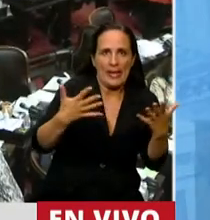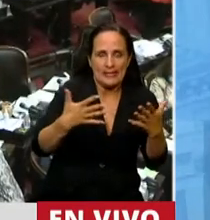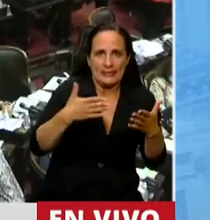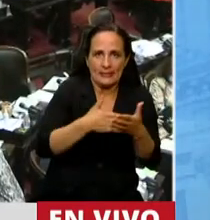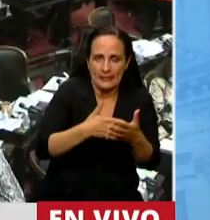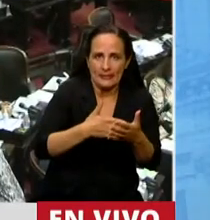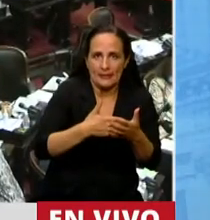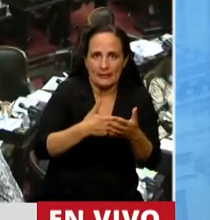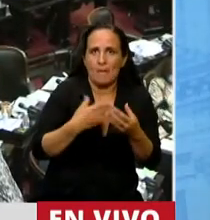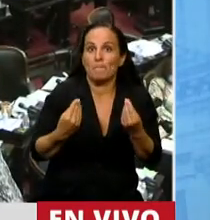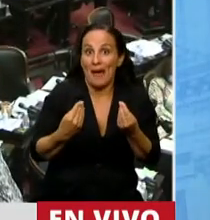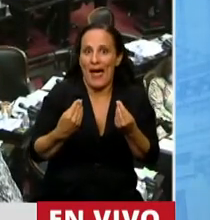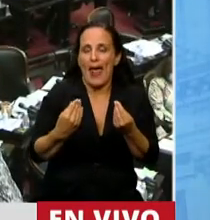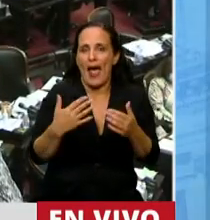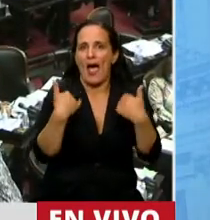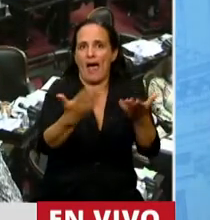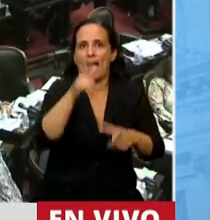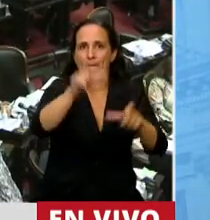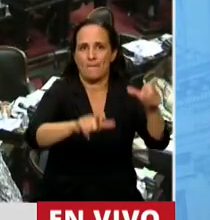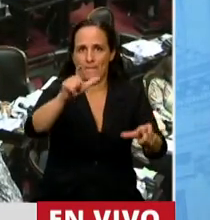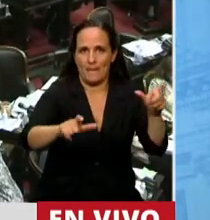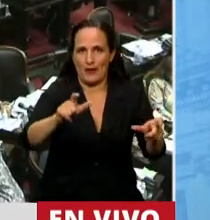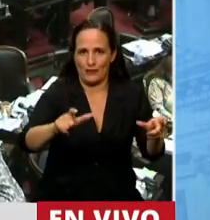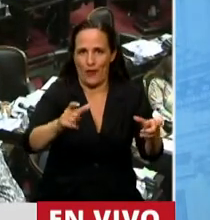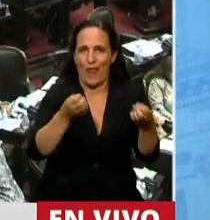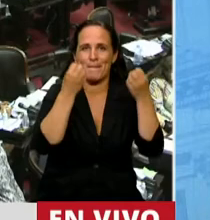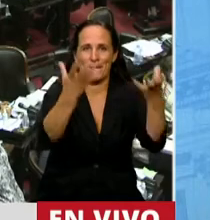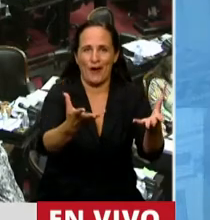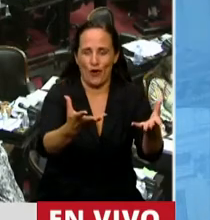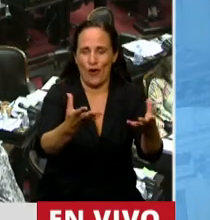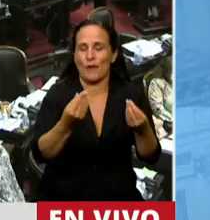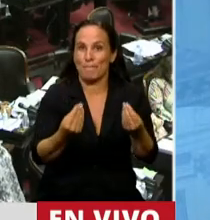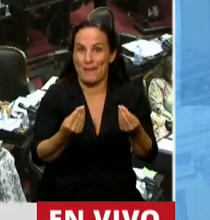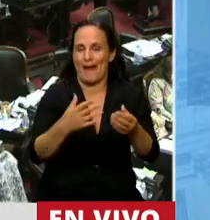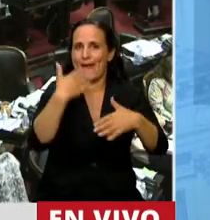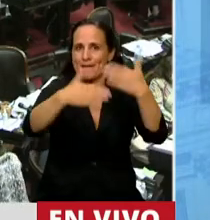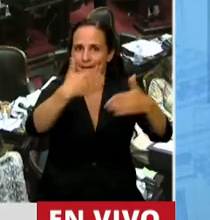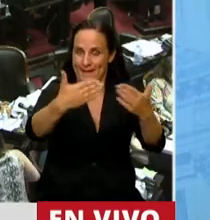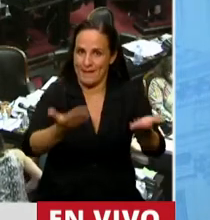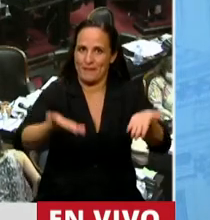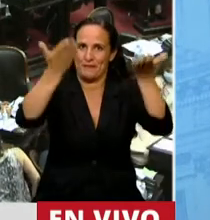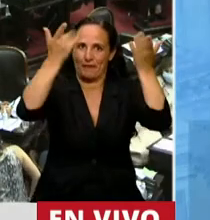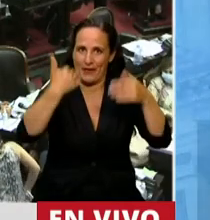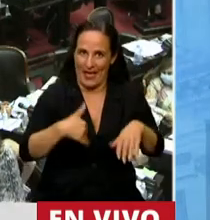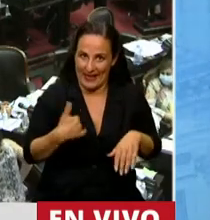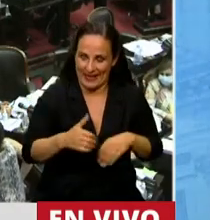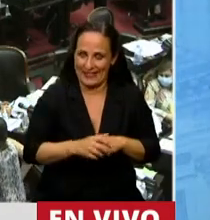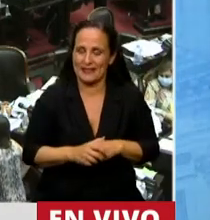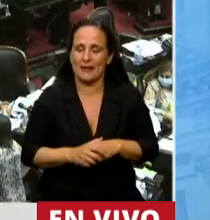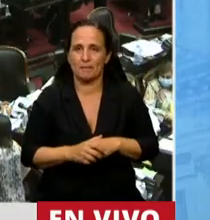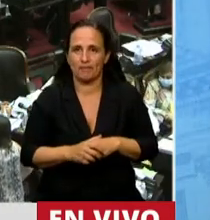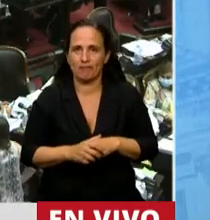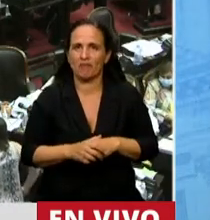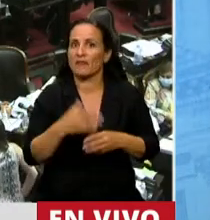favor de las grandes mayorías y del desarrollo nacional este proyecto es a favor de un modelo